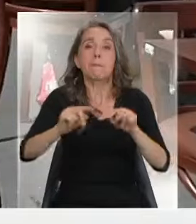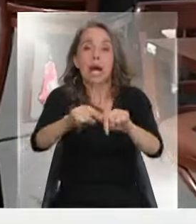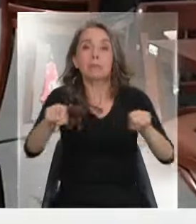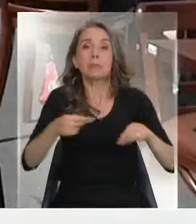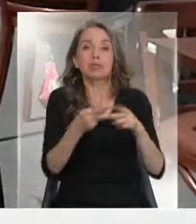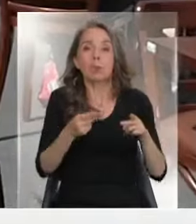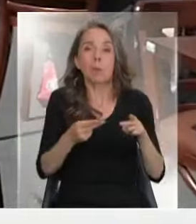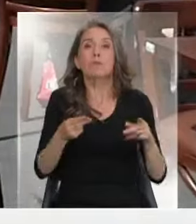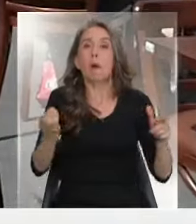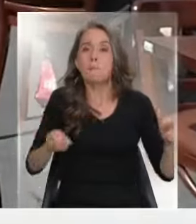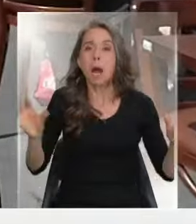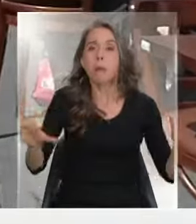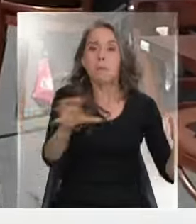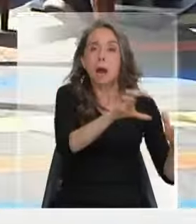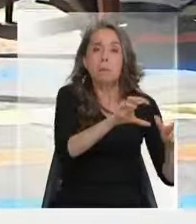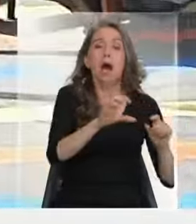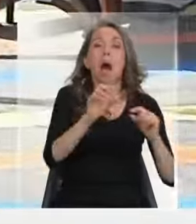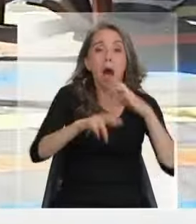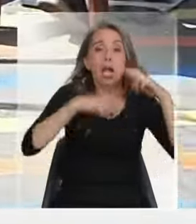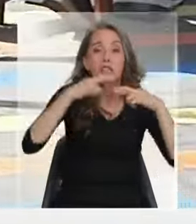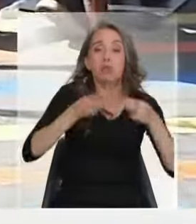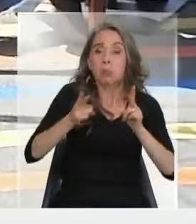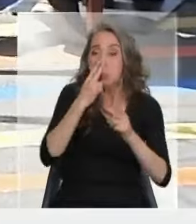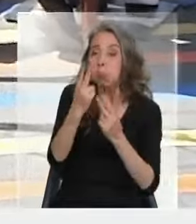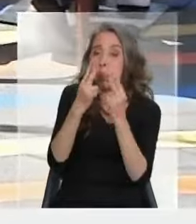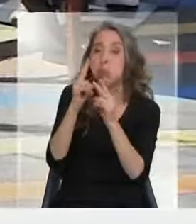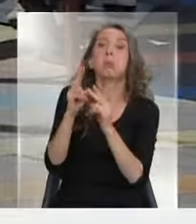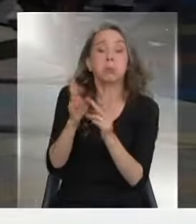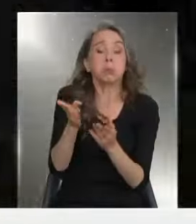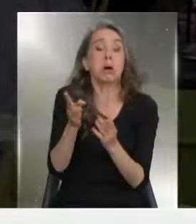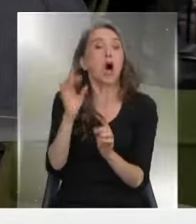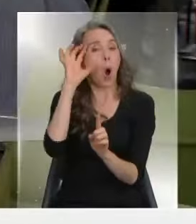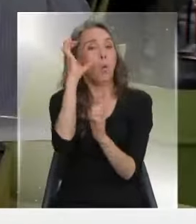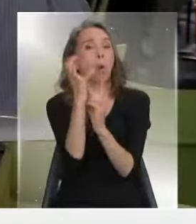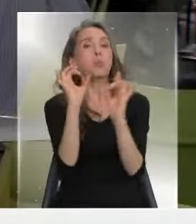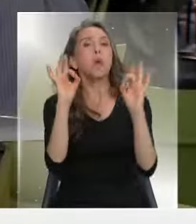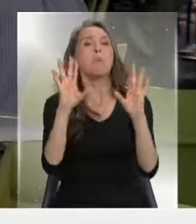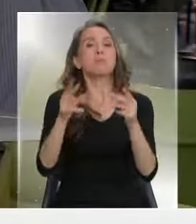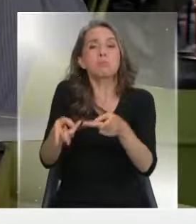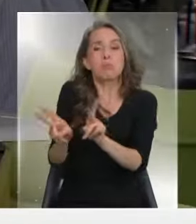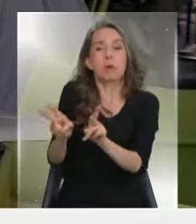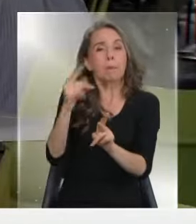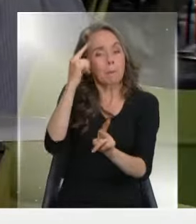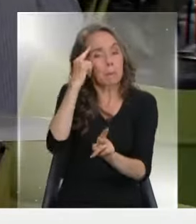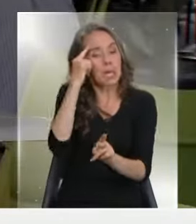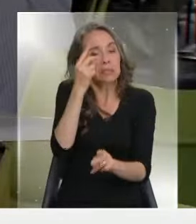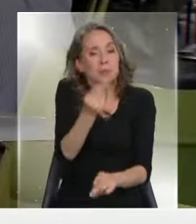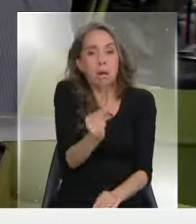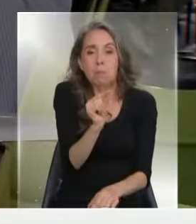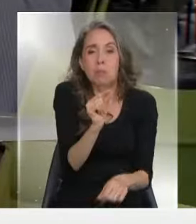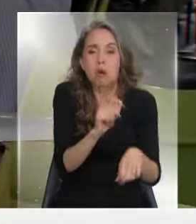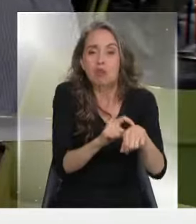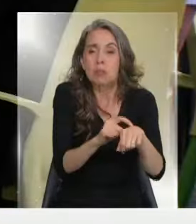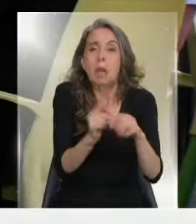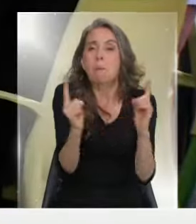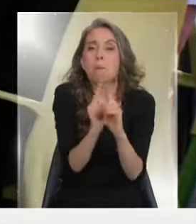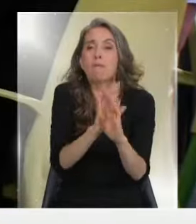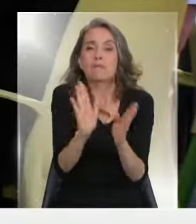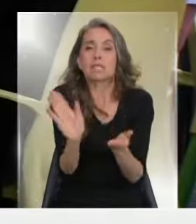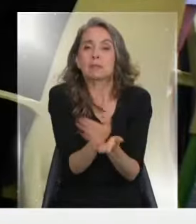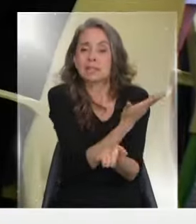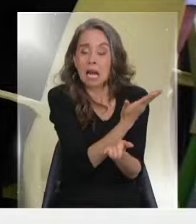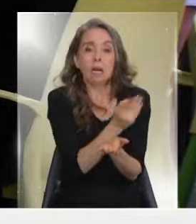se fue instalando en nuestra cultura. Y aunque muchos pensaron que sería momentáneo, hasta el día de hoy, las terrazas de